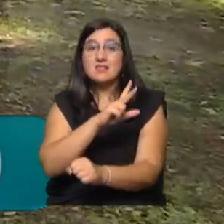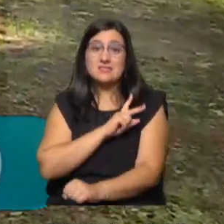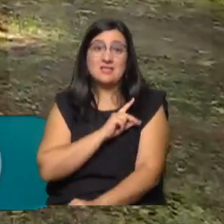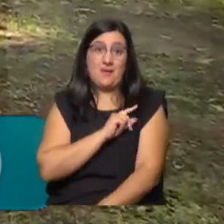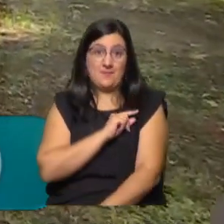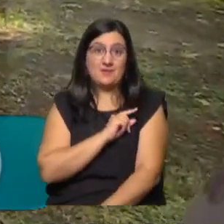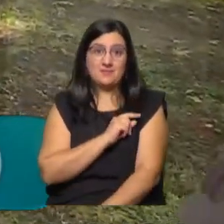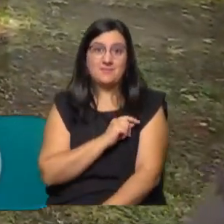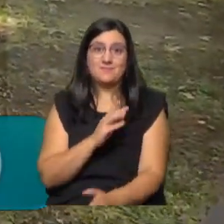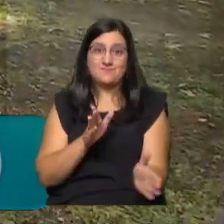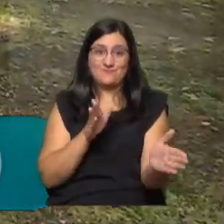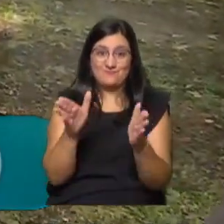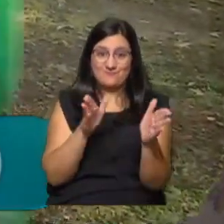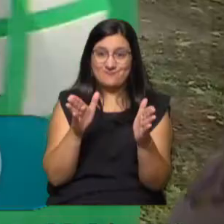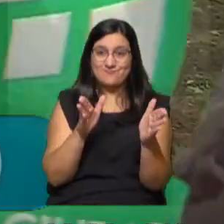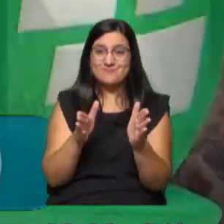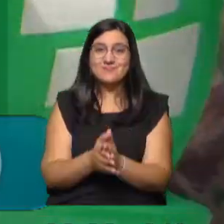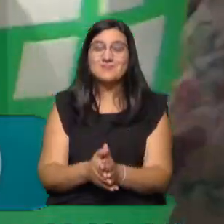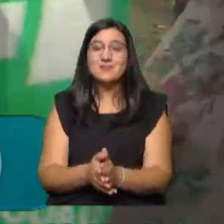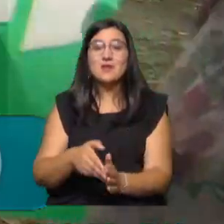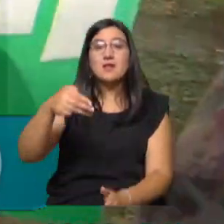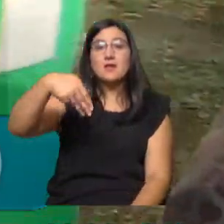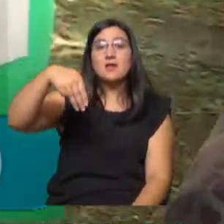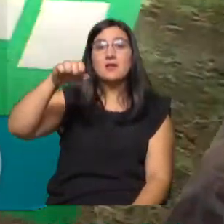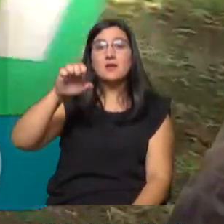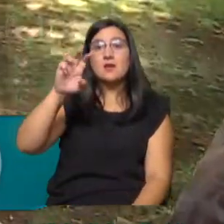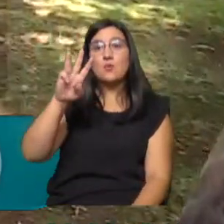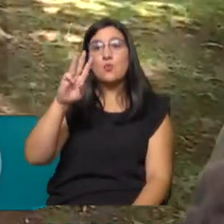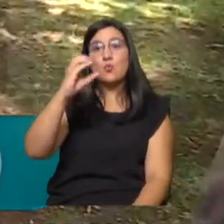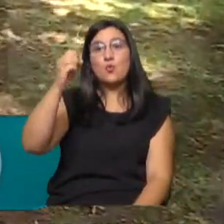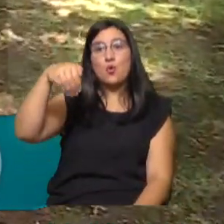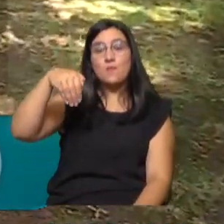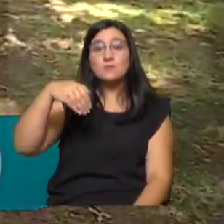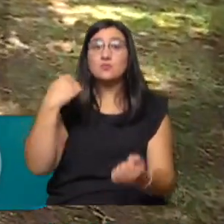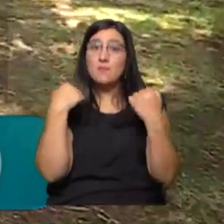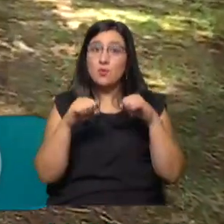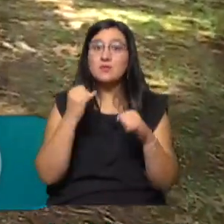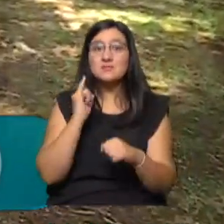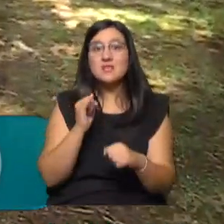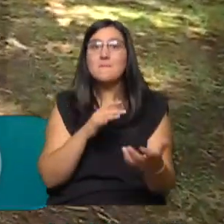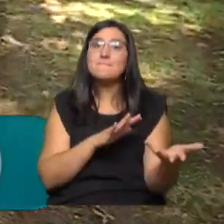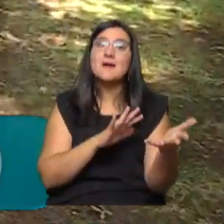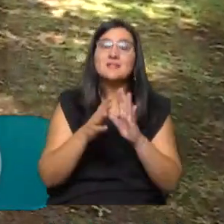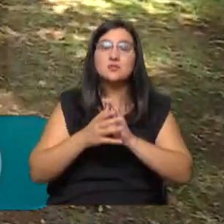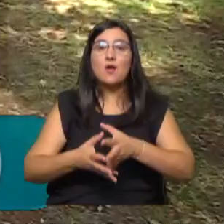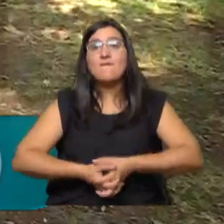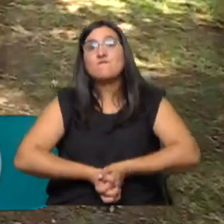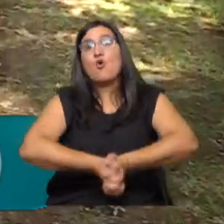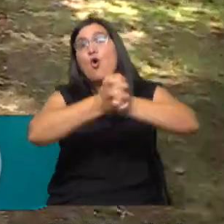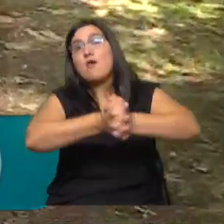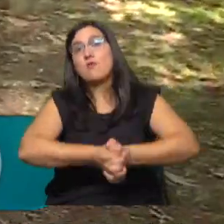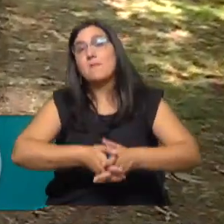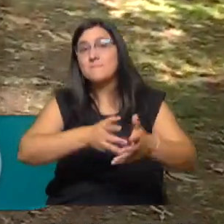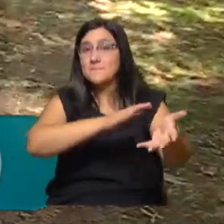diciembre. Qué lindo. Hasta mediados de diciembre. El Newcom es un deporte, ¿no? Es un deporte parecido al voleibol. Ajá.